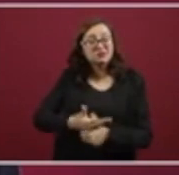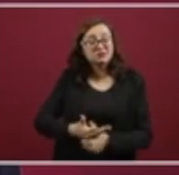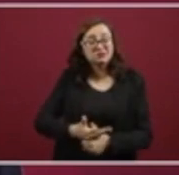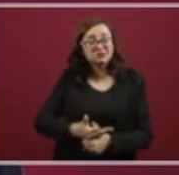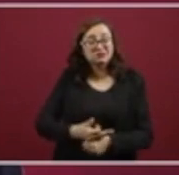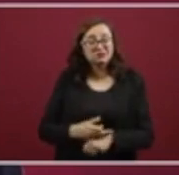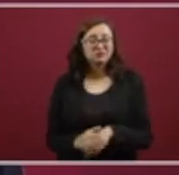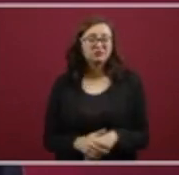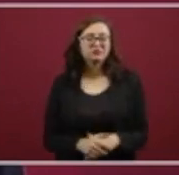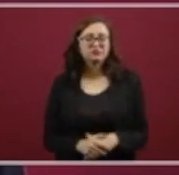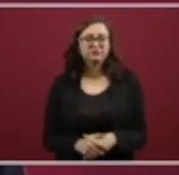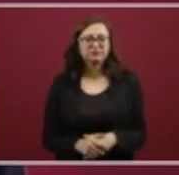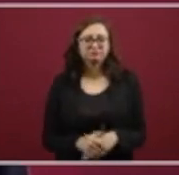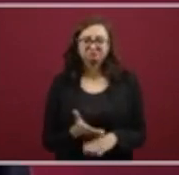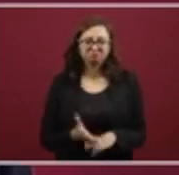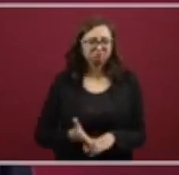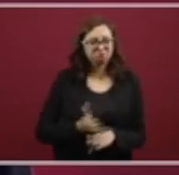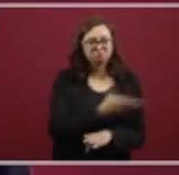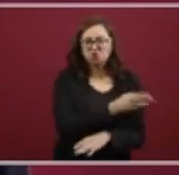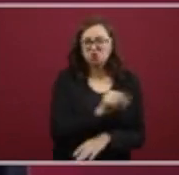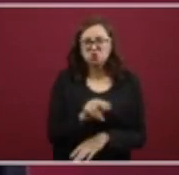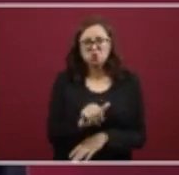en México, nunca.